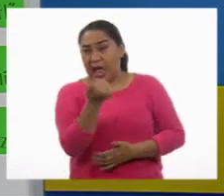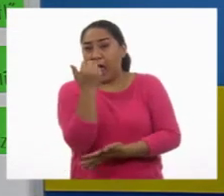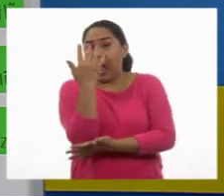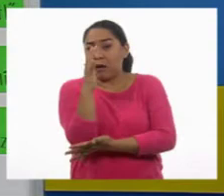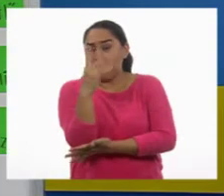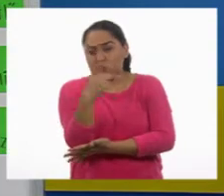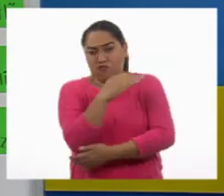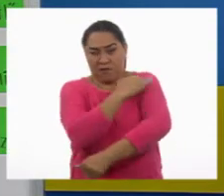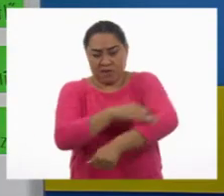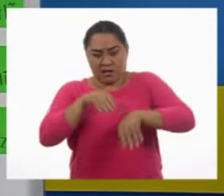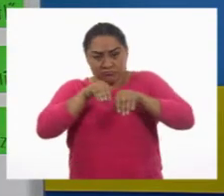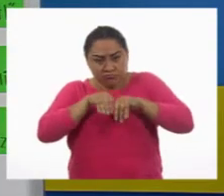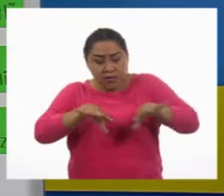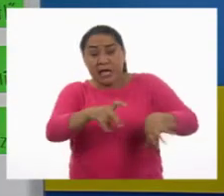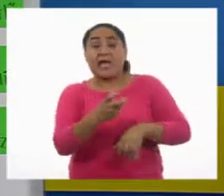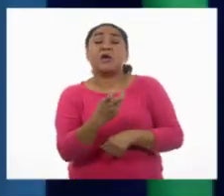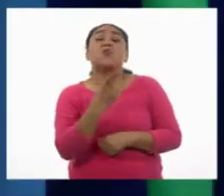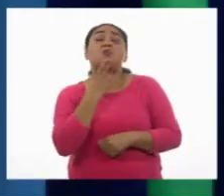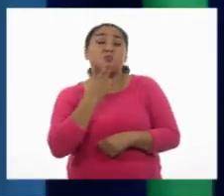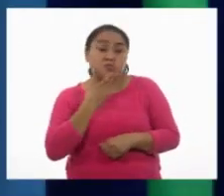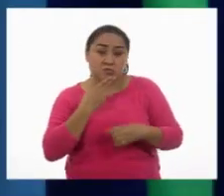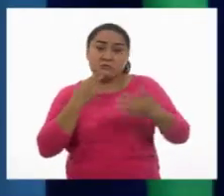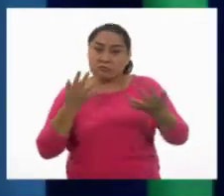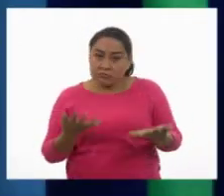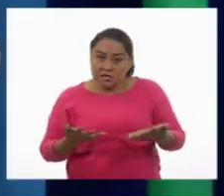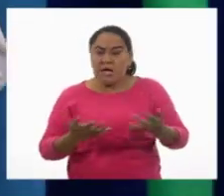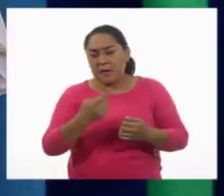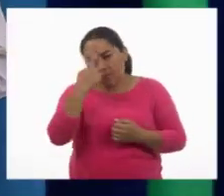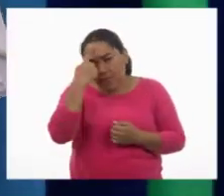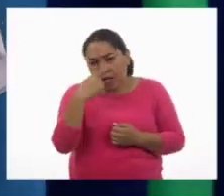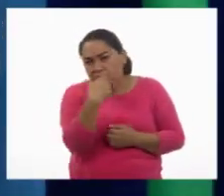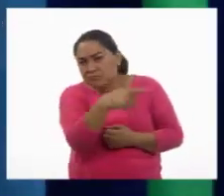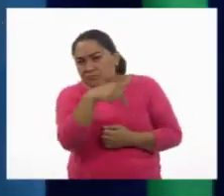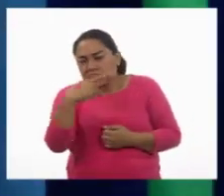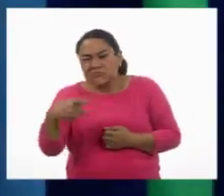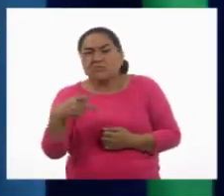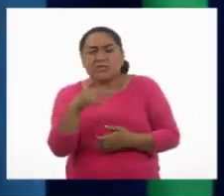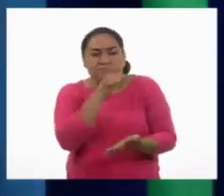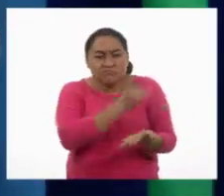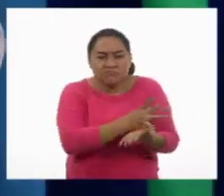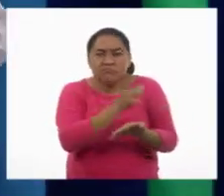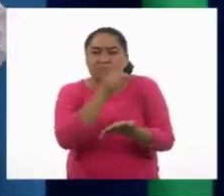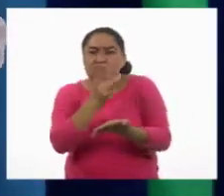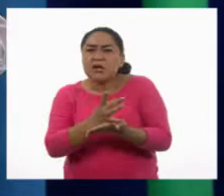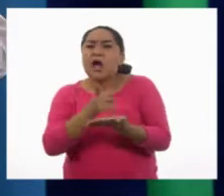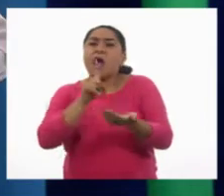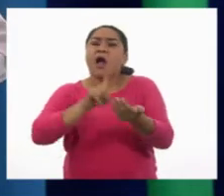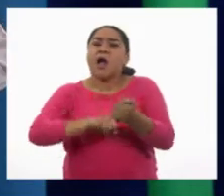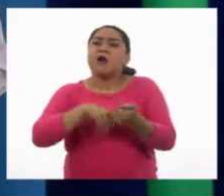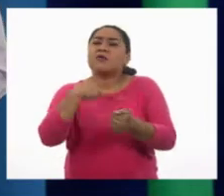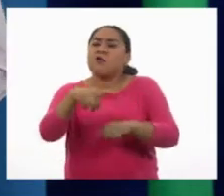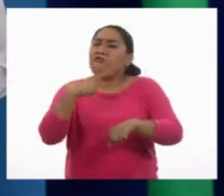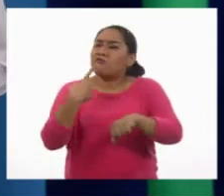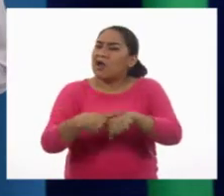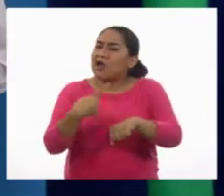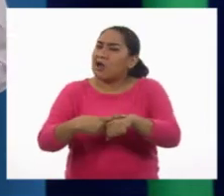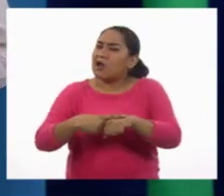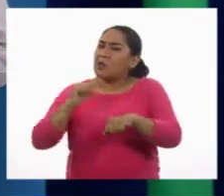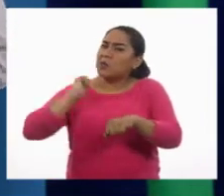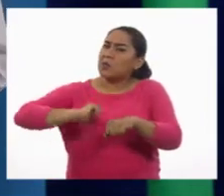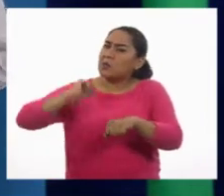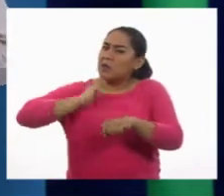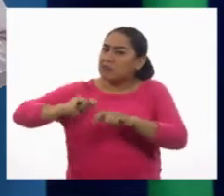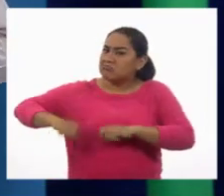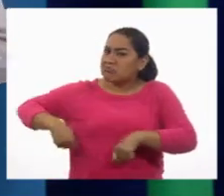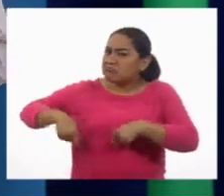también es muy útil para llevar a cabo el diagnóstico de las enfermedades que puede construir